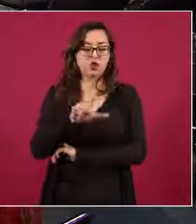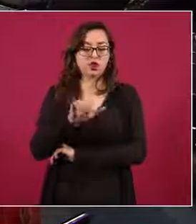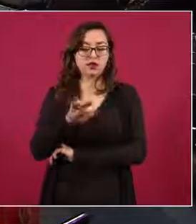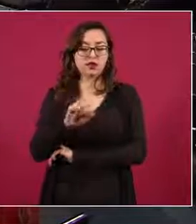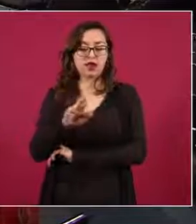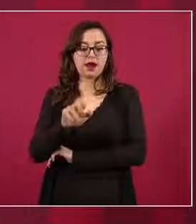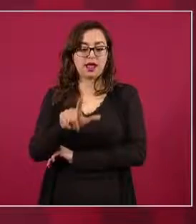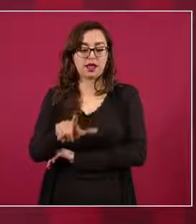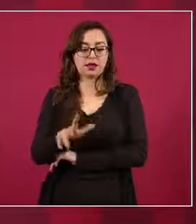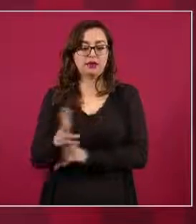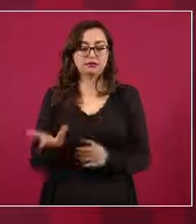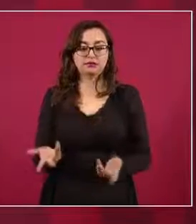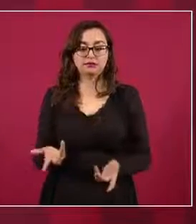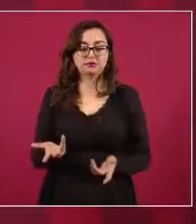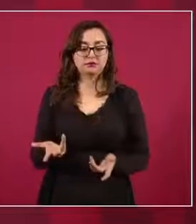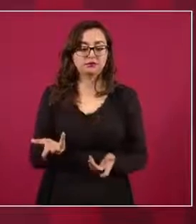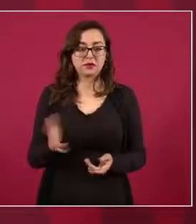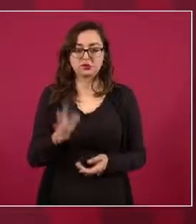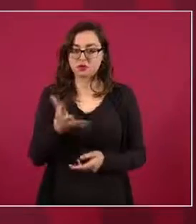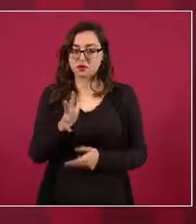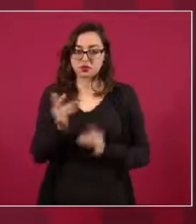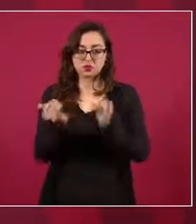al presidente.